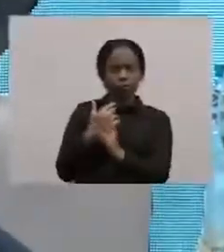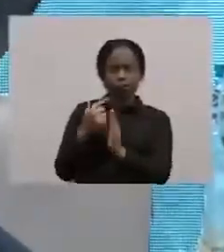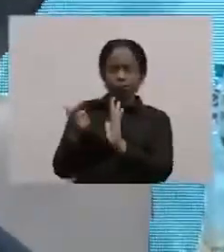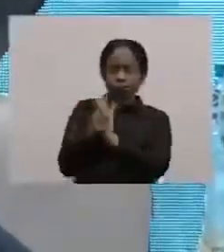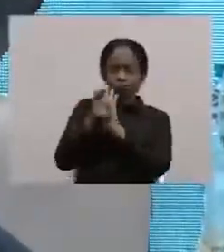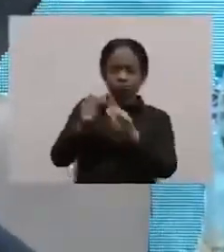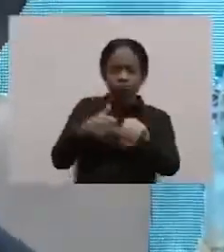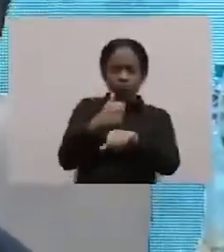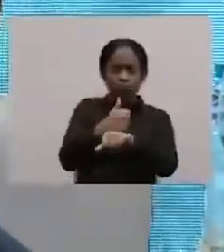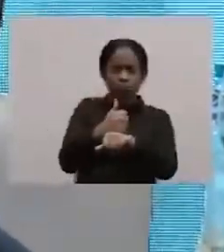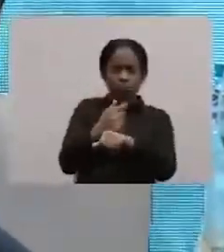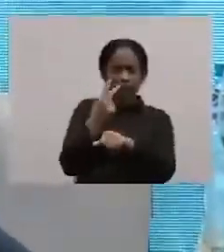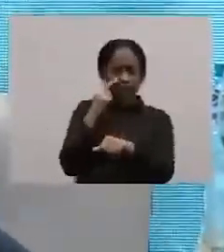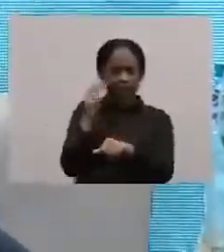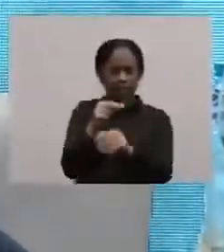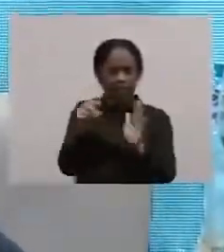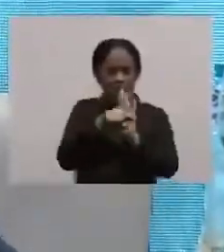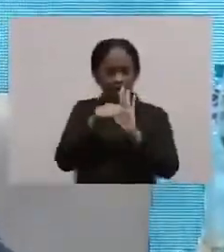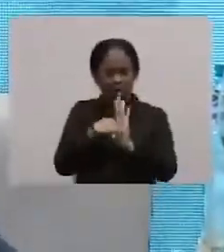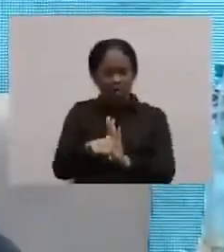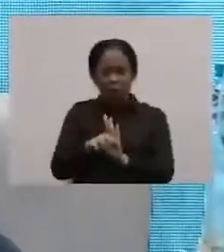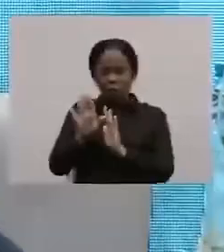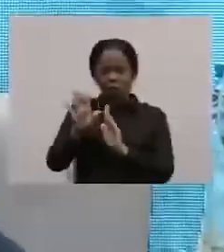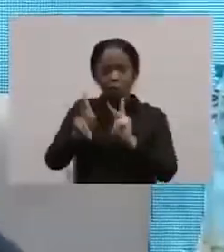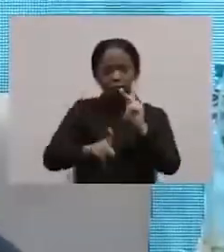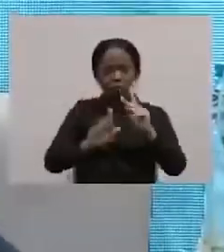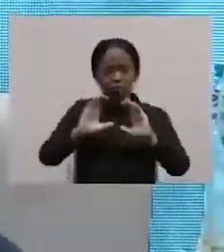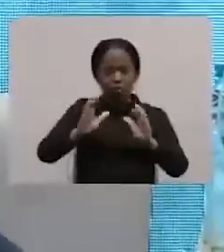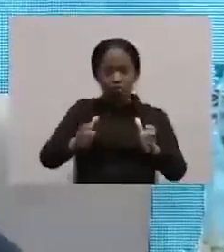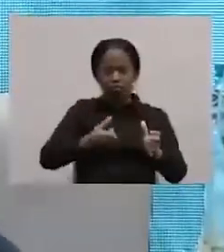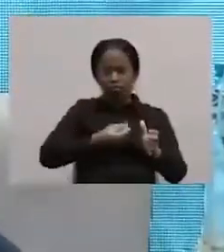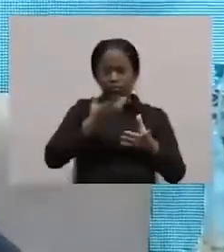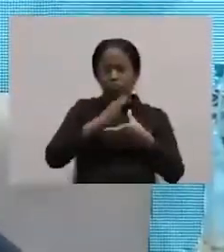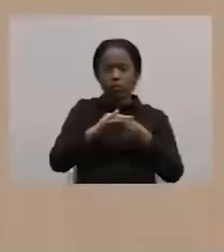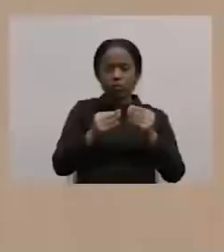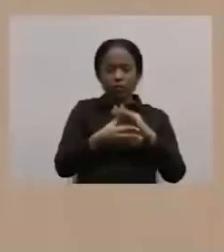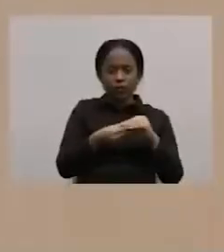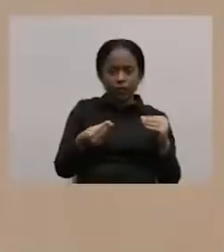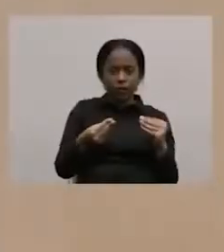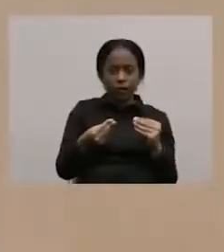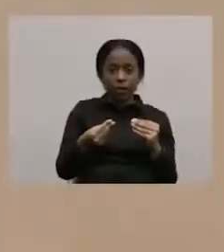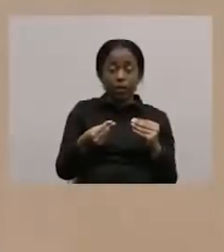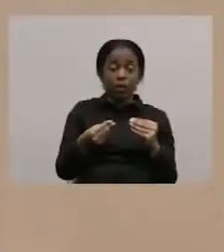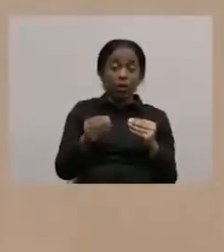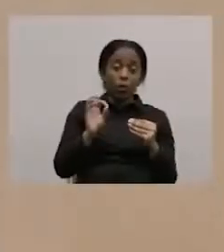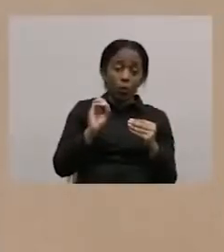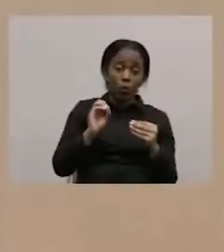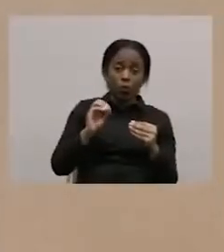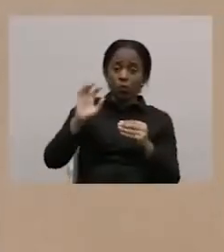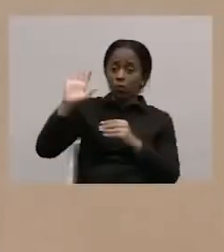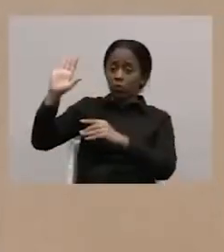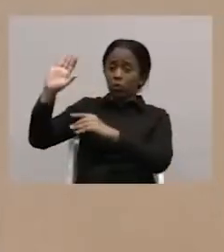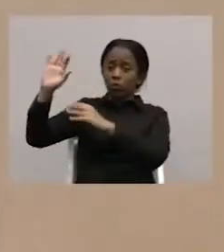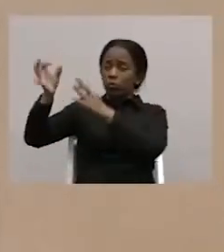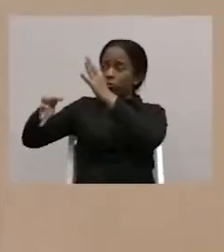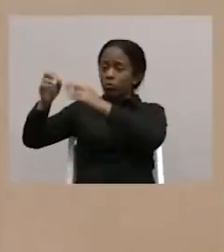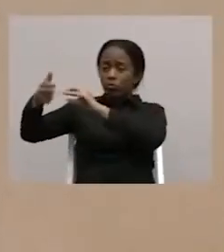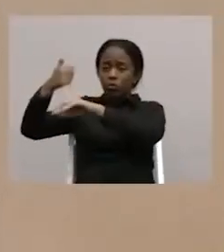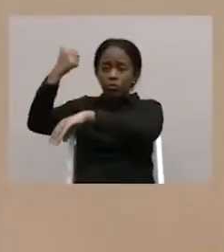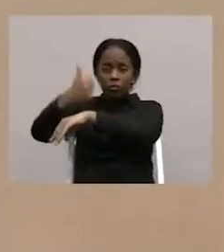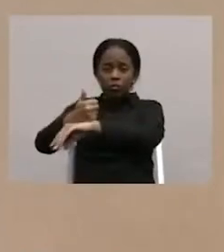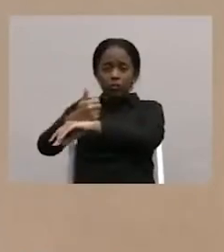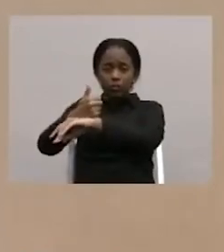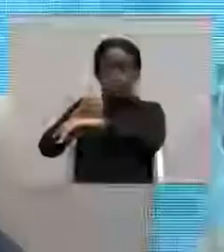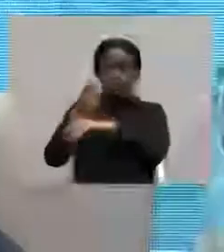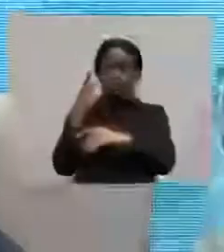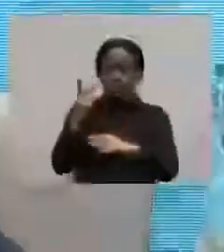penalizarte el que tú dijeras las cosas negativas de la persona. Ojo, estableciendo la diferencia que estableció el Tribunal Constitucional. Una cosa